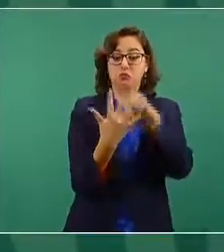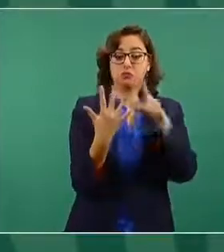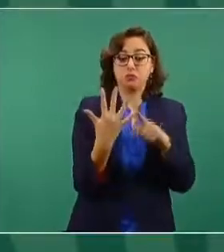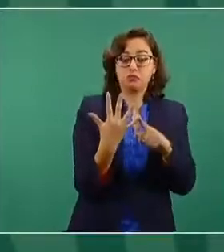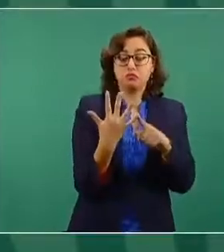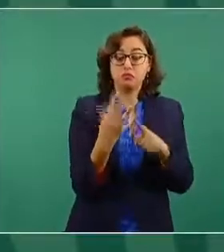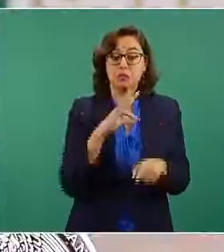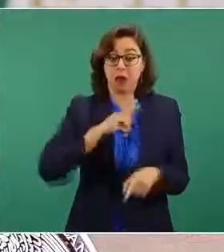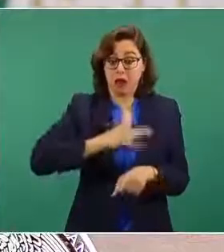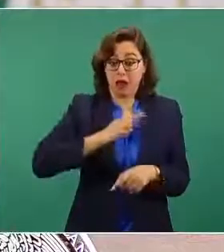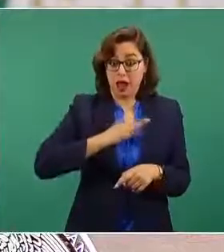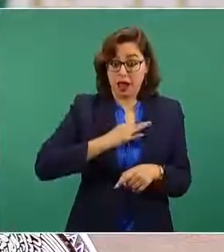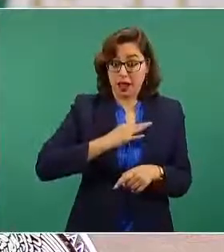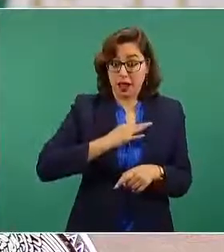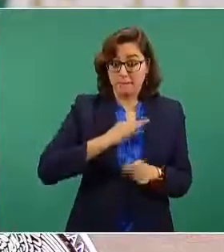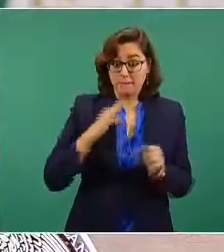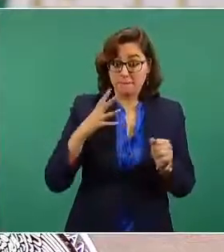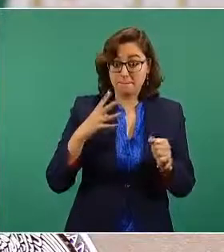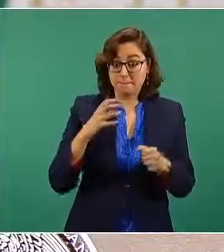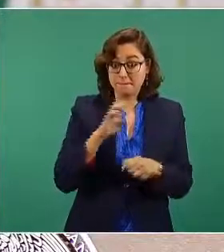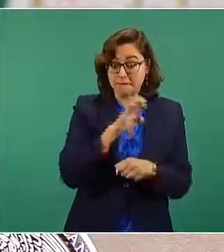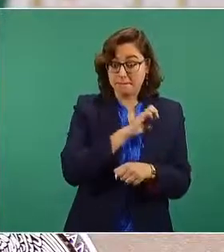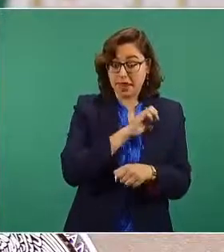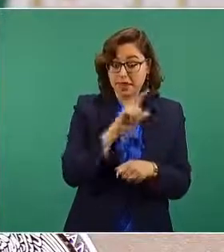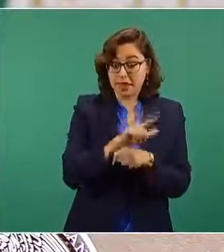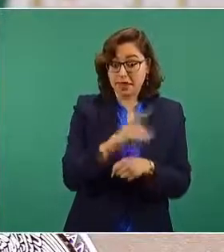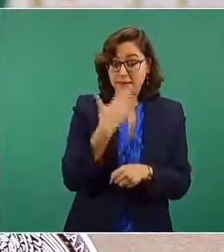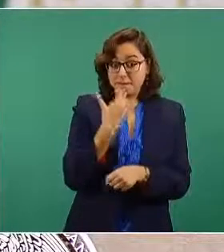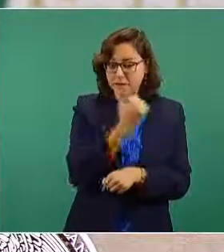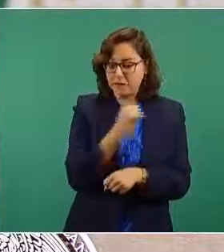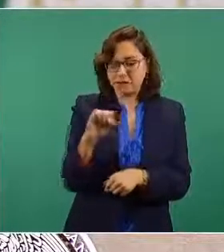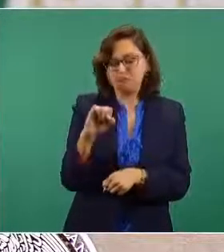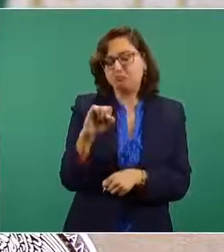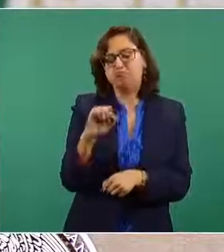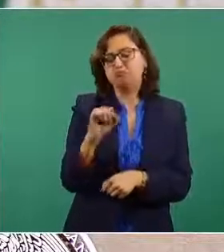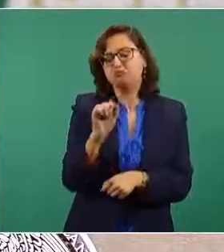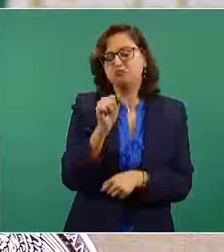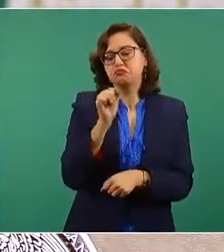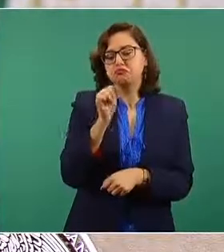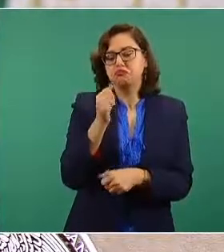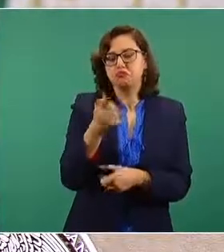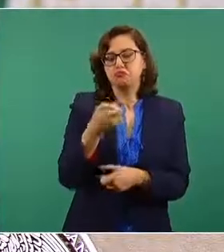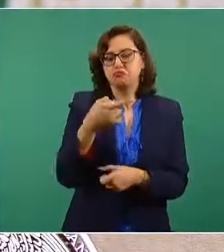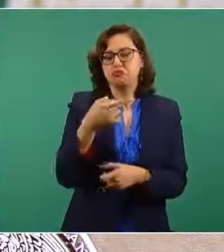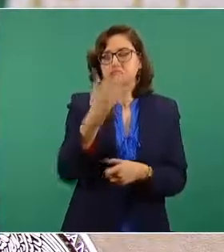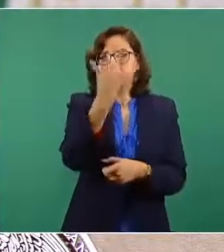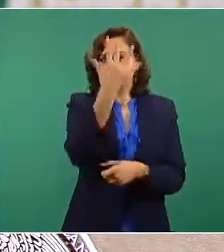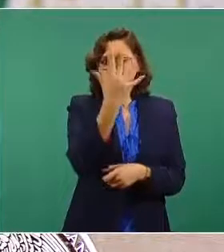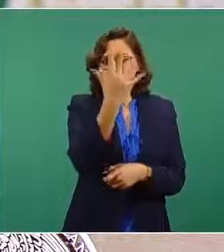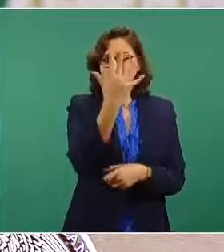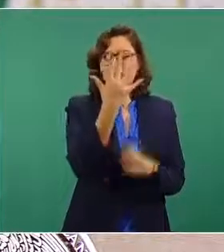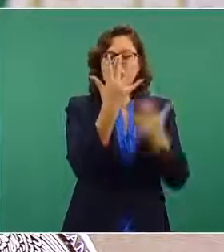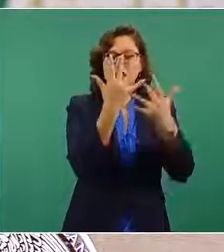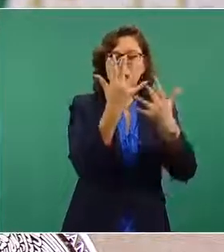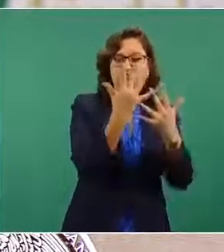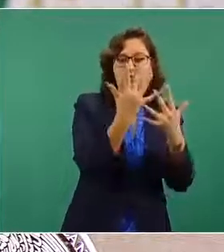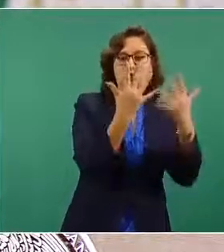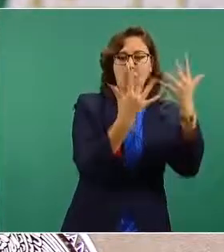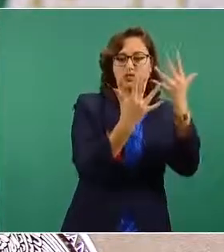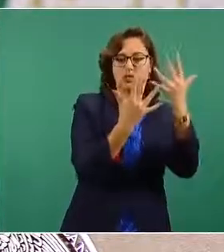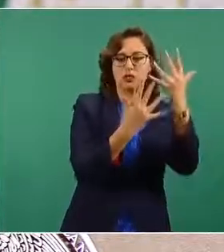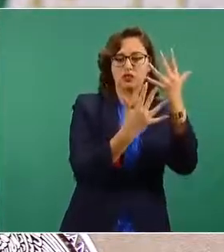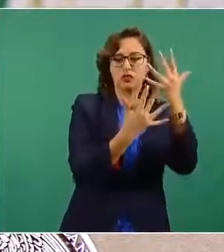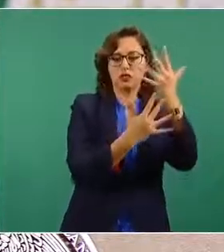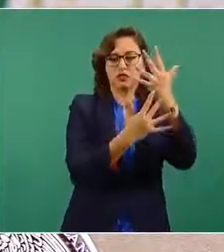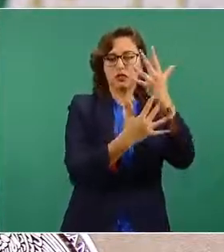no necesariamente tienen la subespecialidad de medicina crítica y a su vez estas 5 supervisan cada una de ellas a otros 5